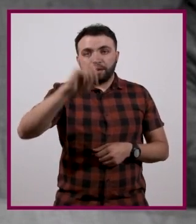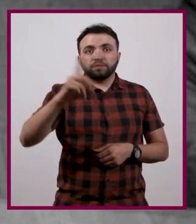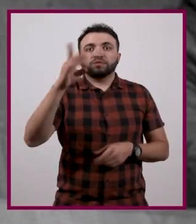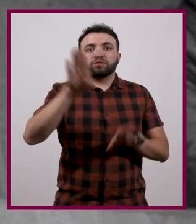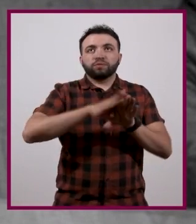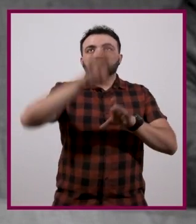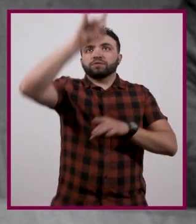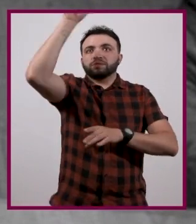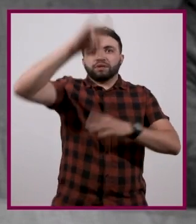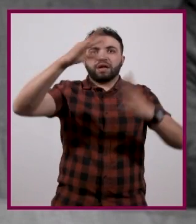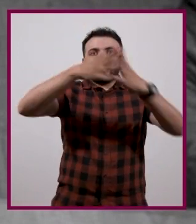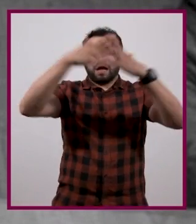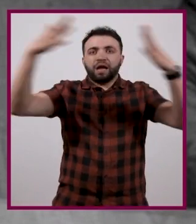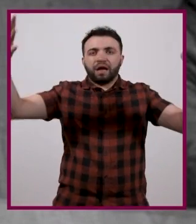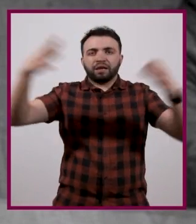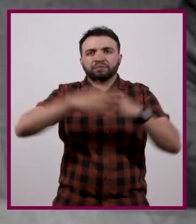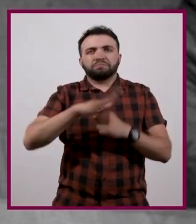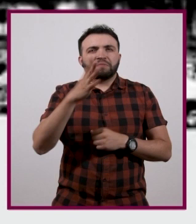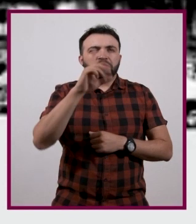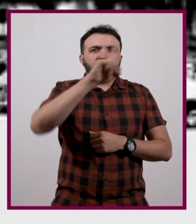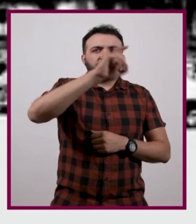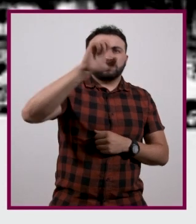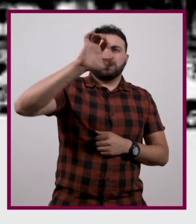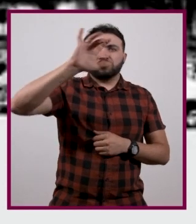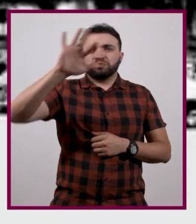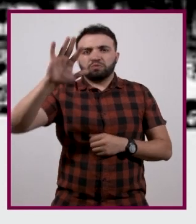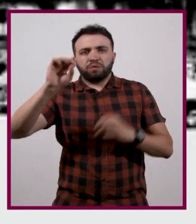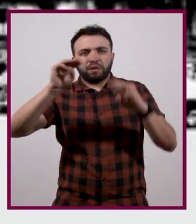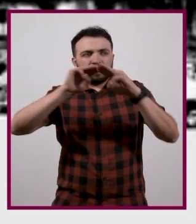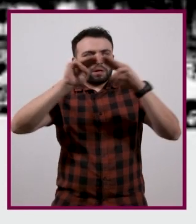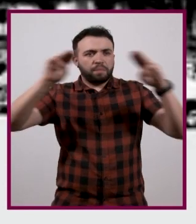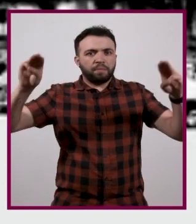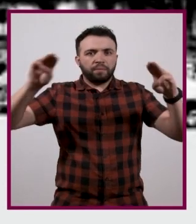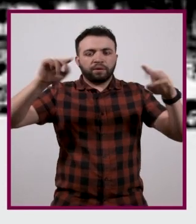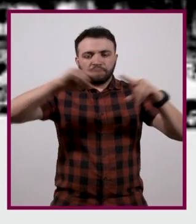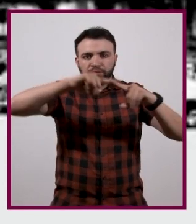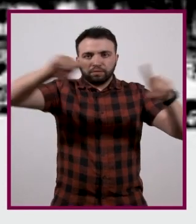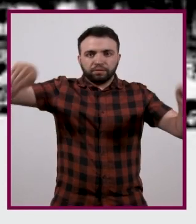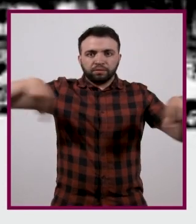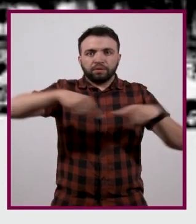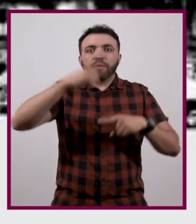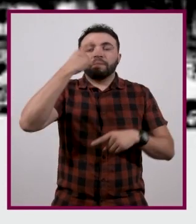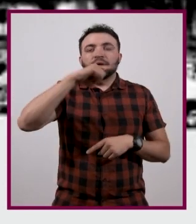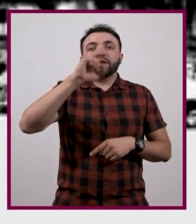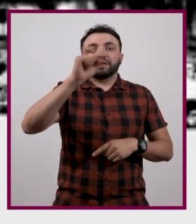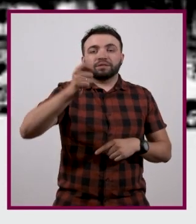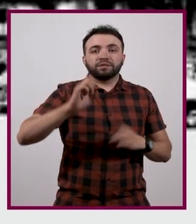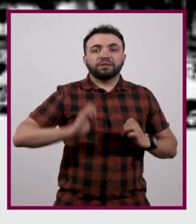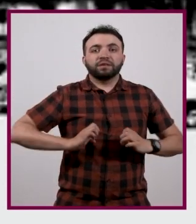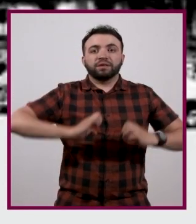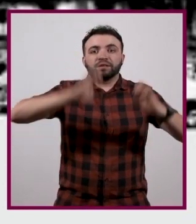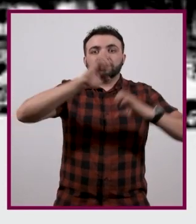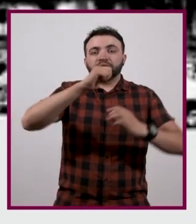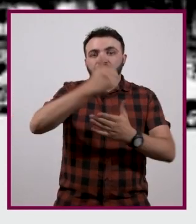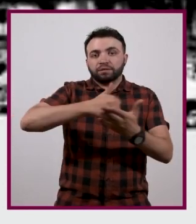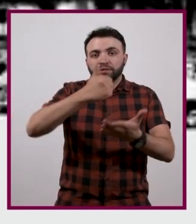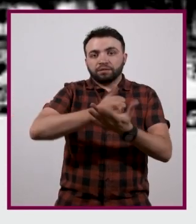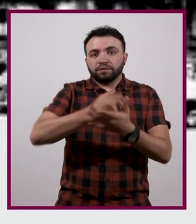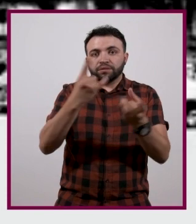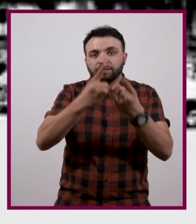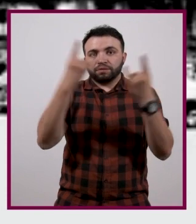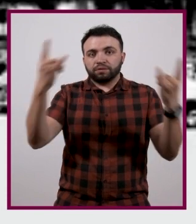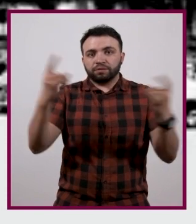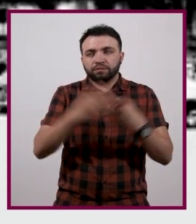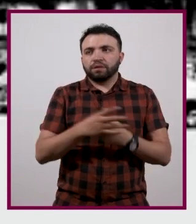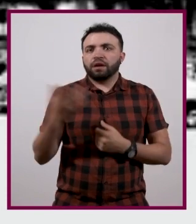era alrededor de un poquito más de 150 metros cuadrados, para el edificio del centro histórico.